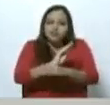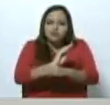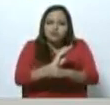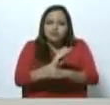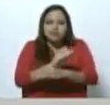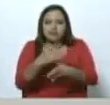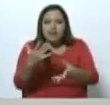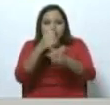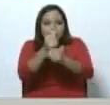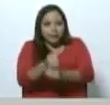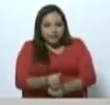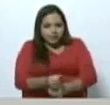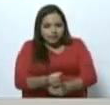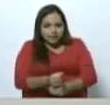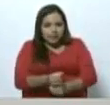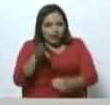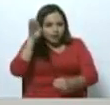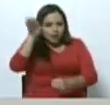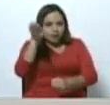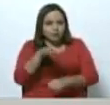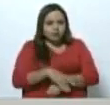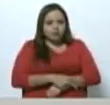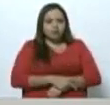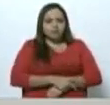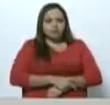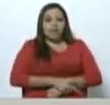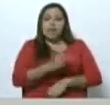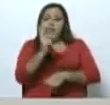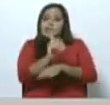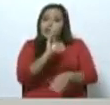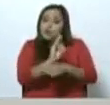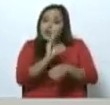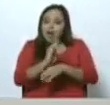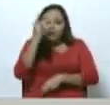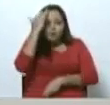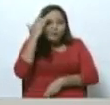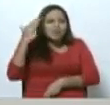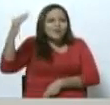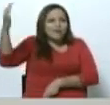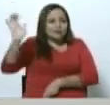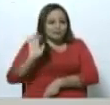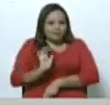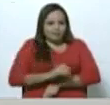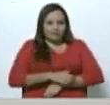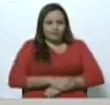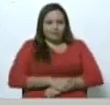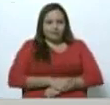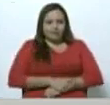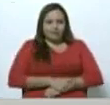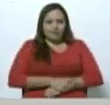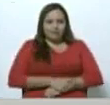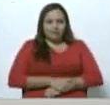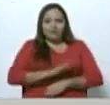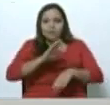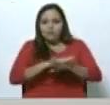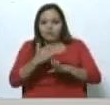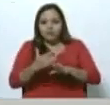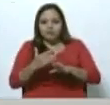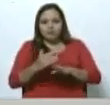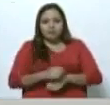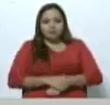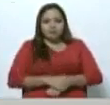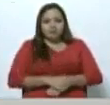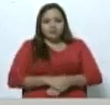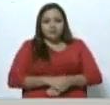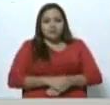expectativas, hay que tener cuidado con las ilusiones, porque estos son los que bajan de una nube a cualquiera